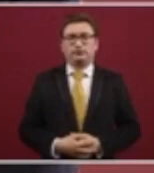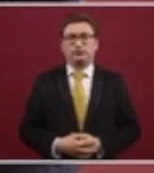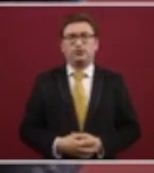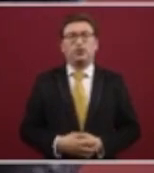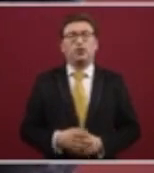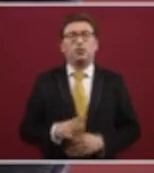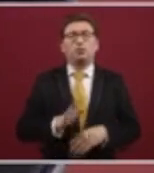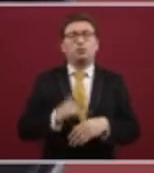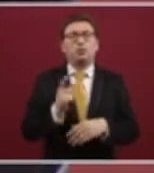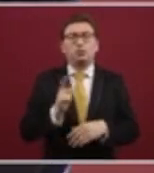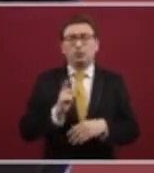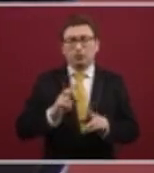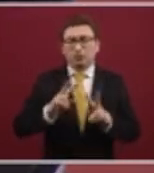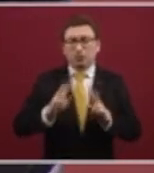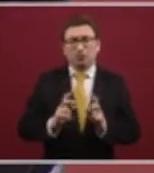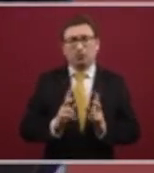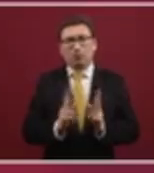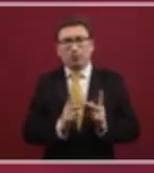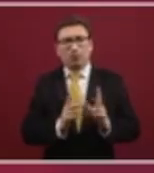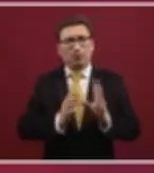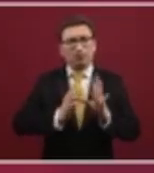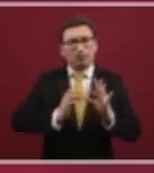hablamos y